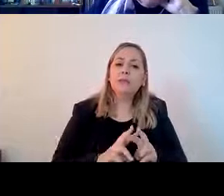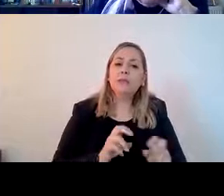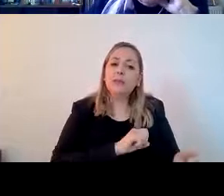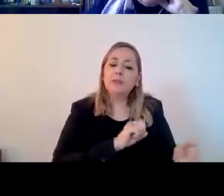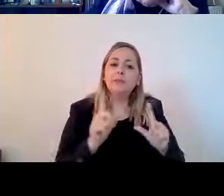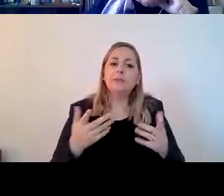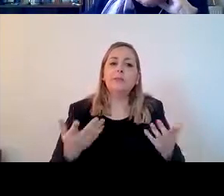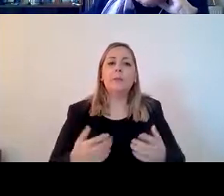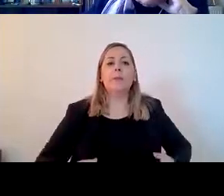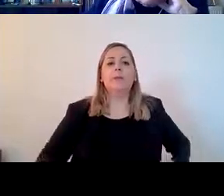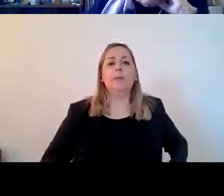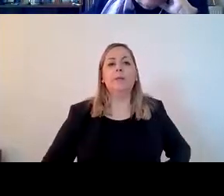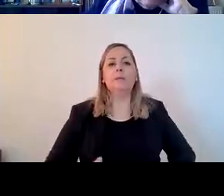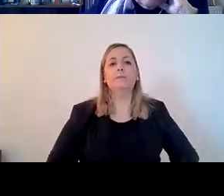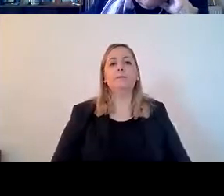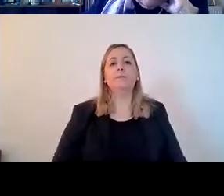siguiente?